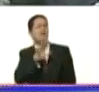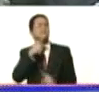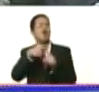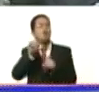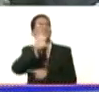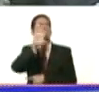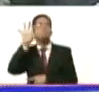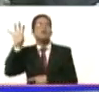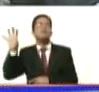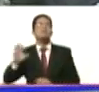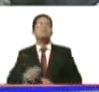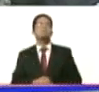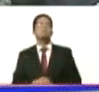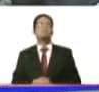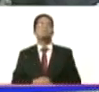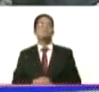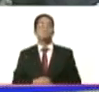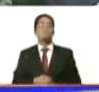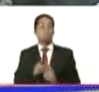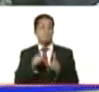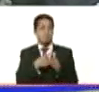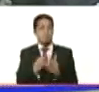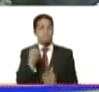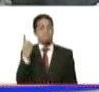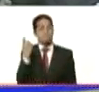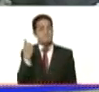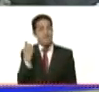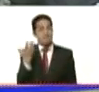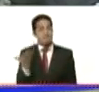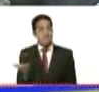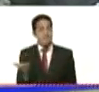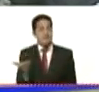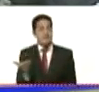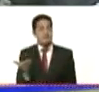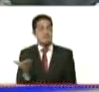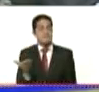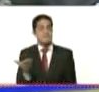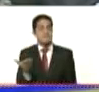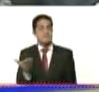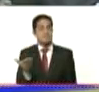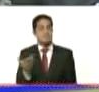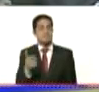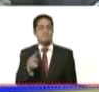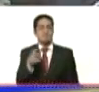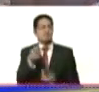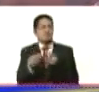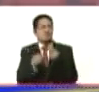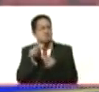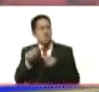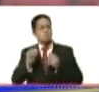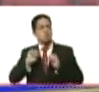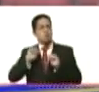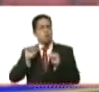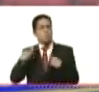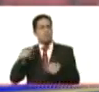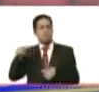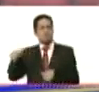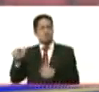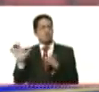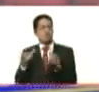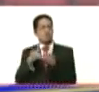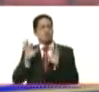En tal sentido, es necesario precisar que la génesis de este componente